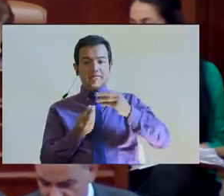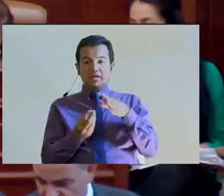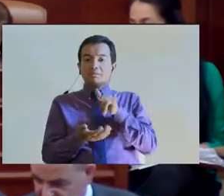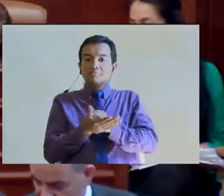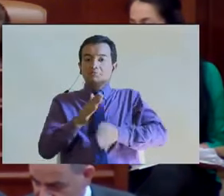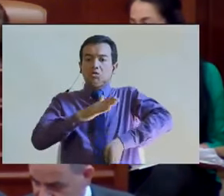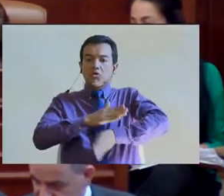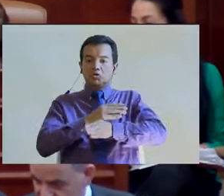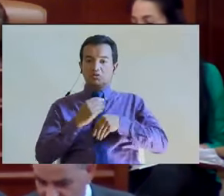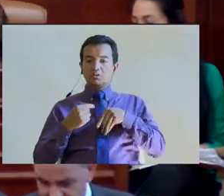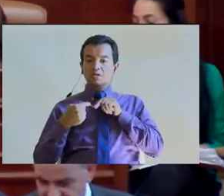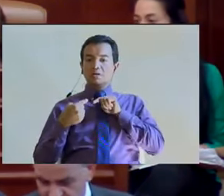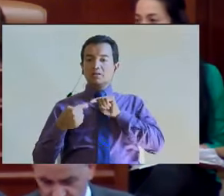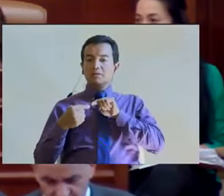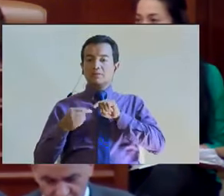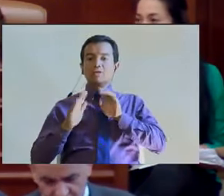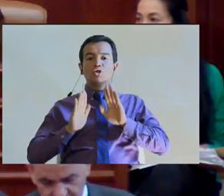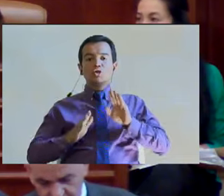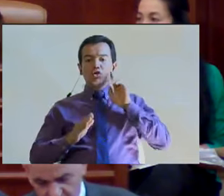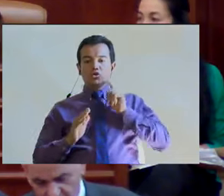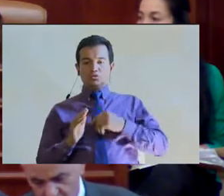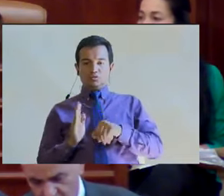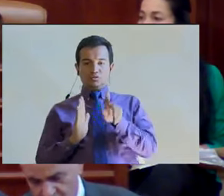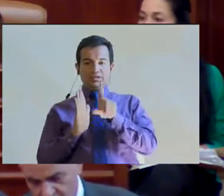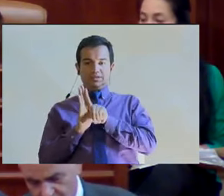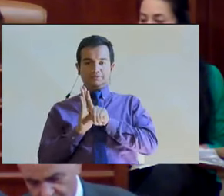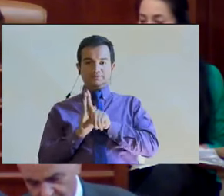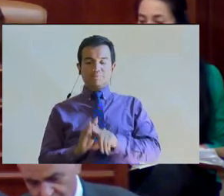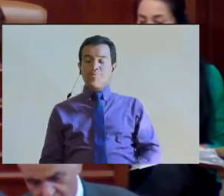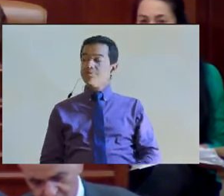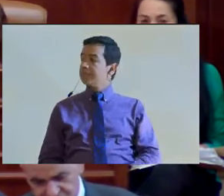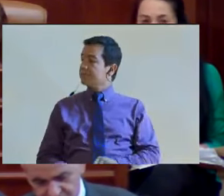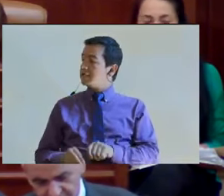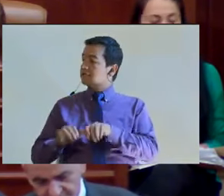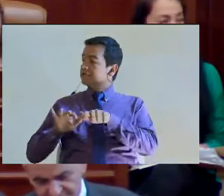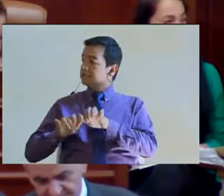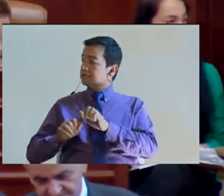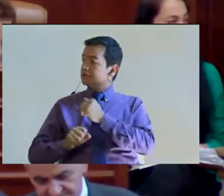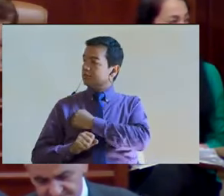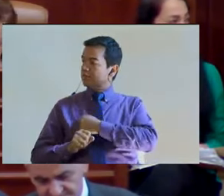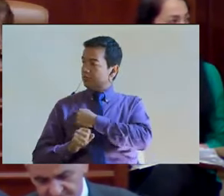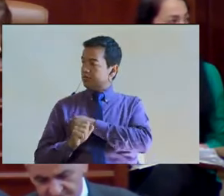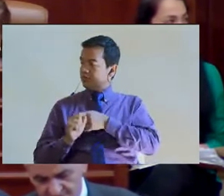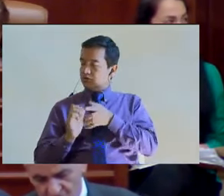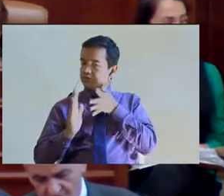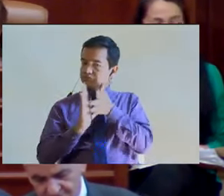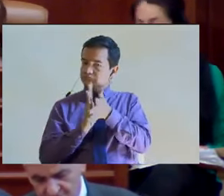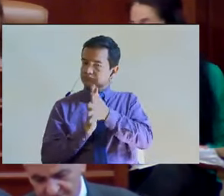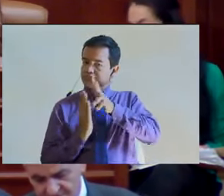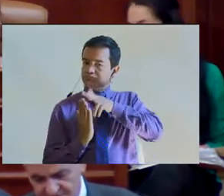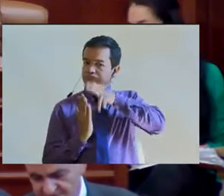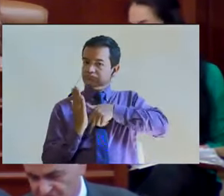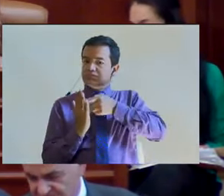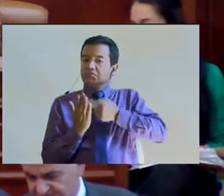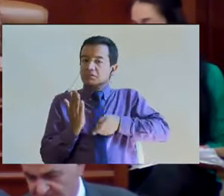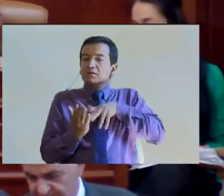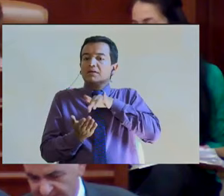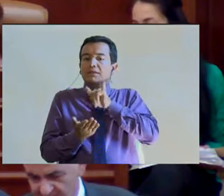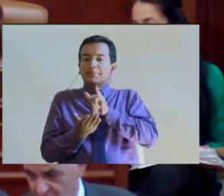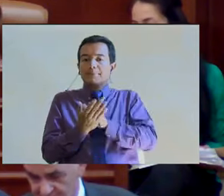debate de este acto legislativo señor secretario sírvase leer el informe con que termina